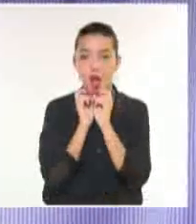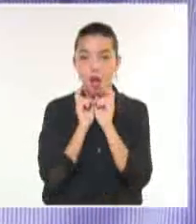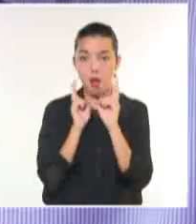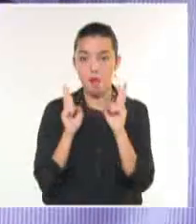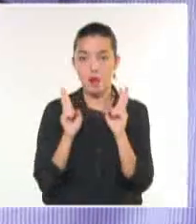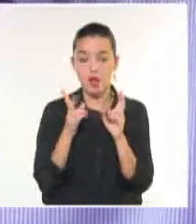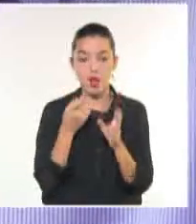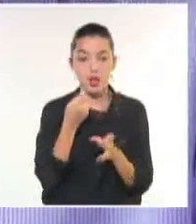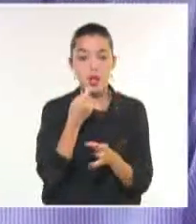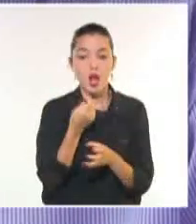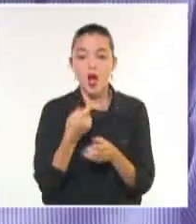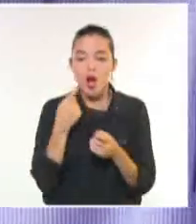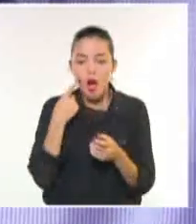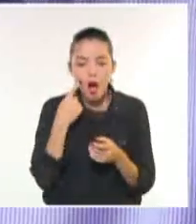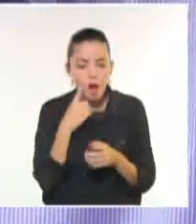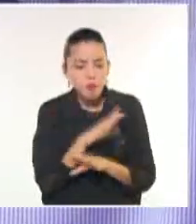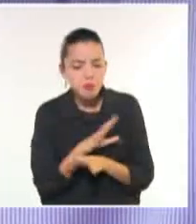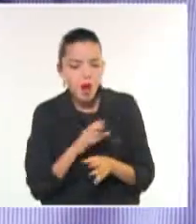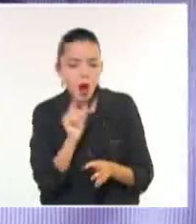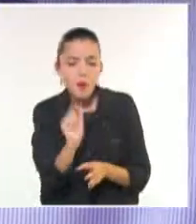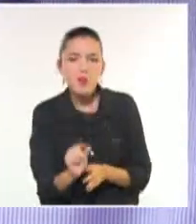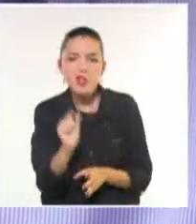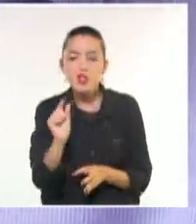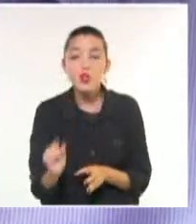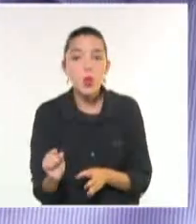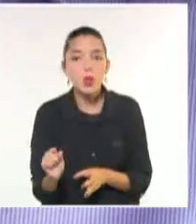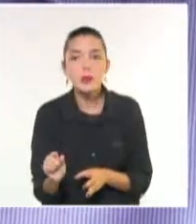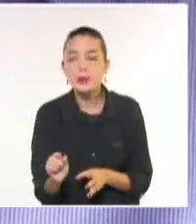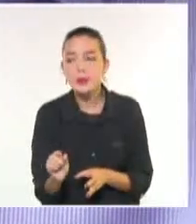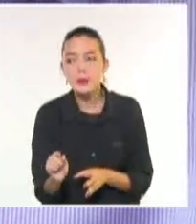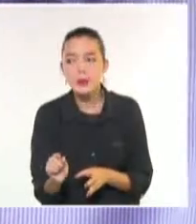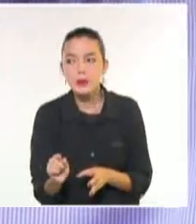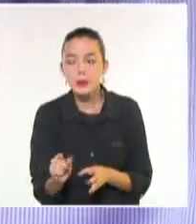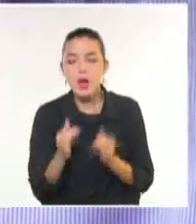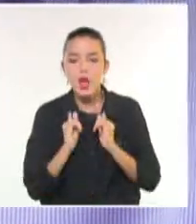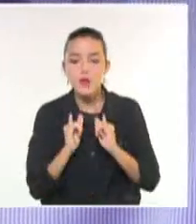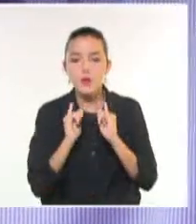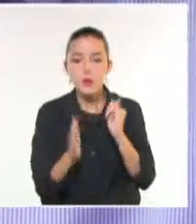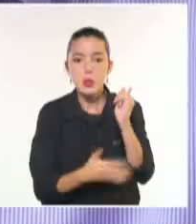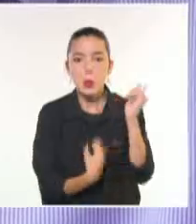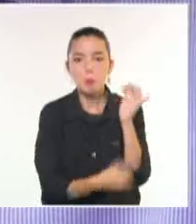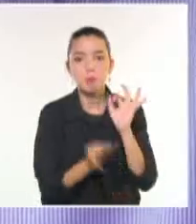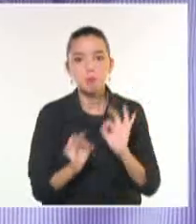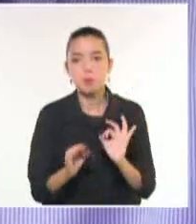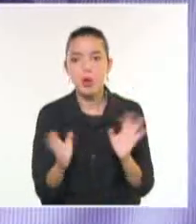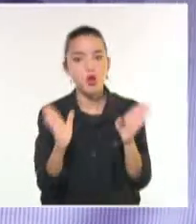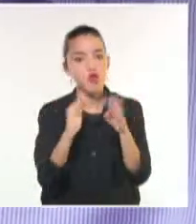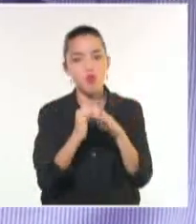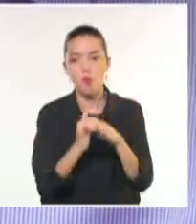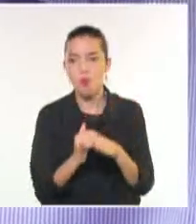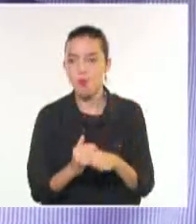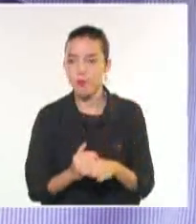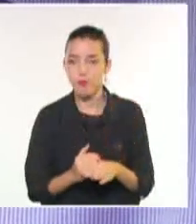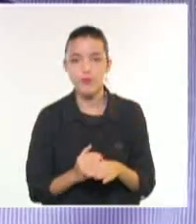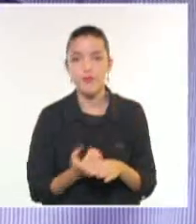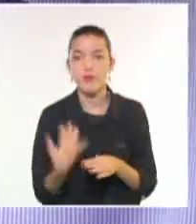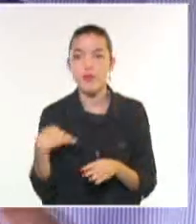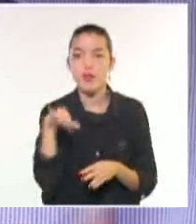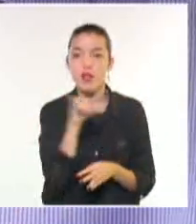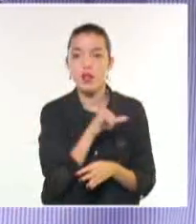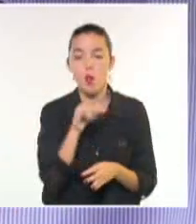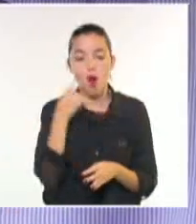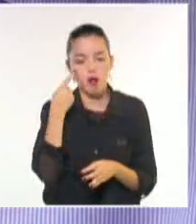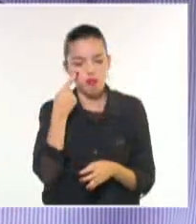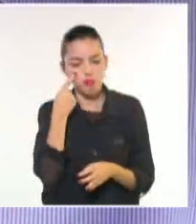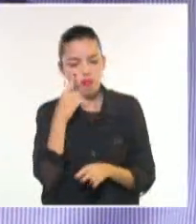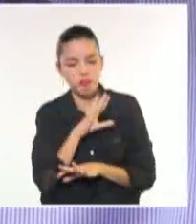en manos de personas que no siempre tienen la información exacta y no pueden precisar lo que realmente está ocurriendo, salvo el